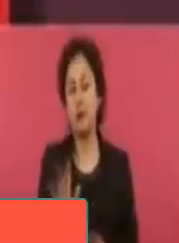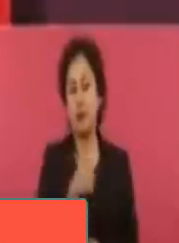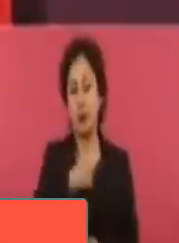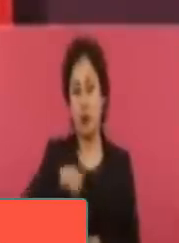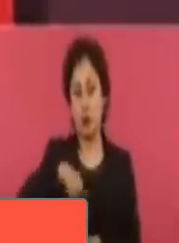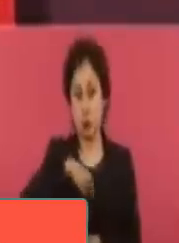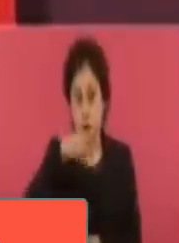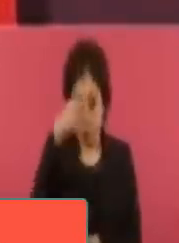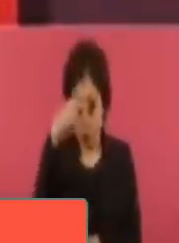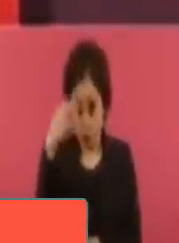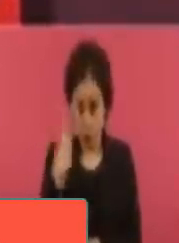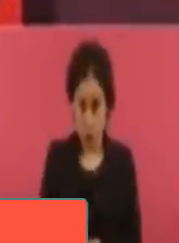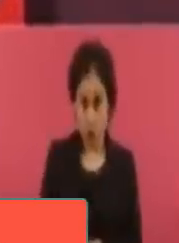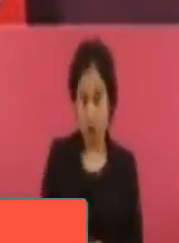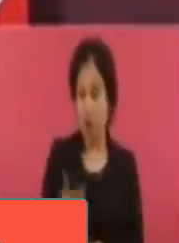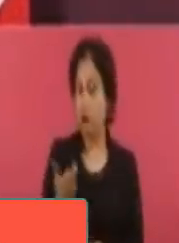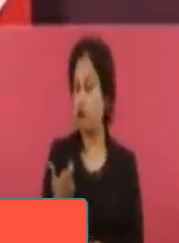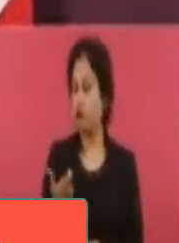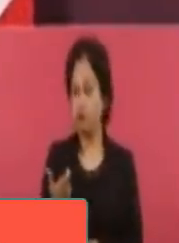económicas,